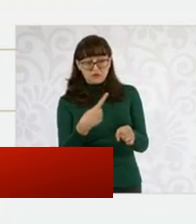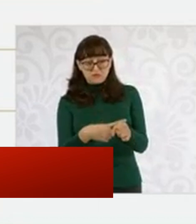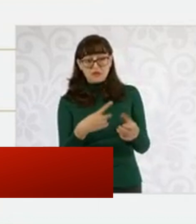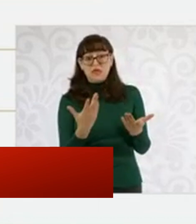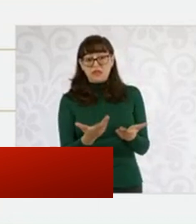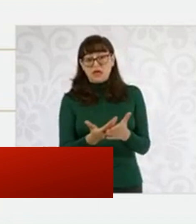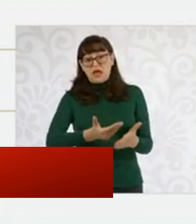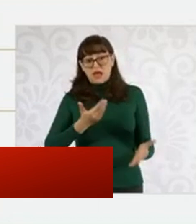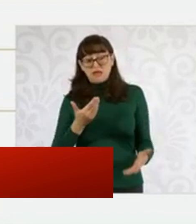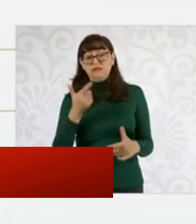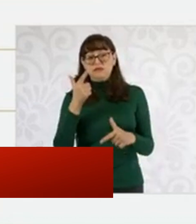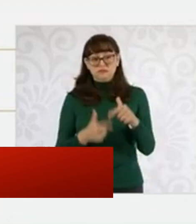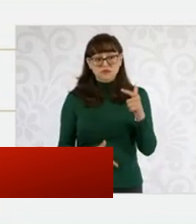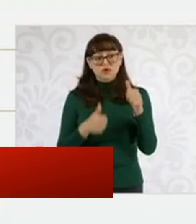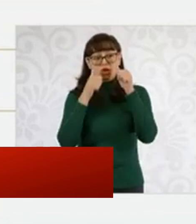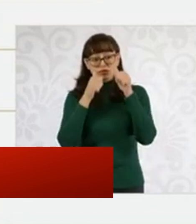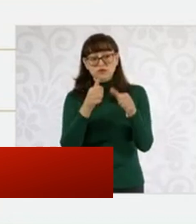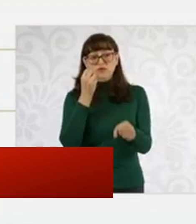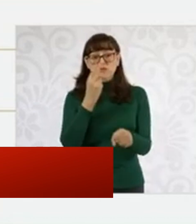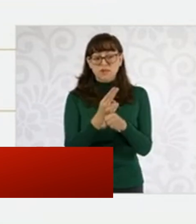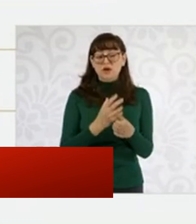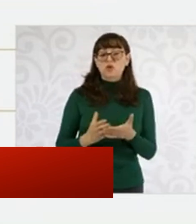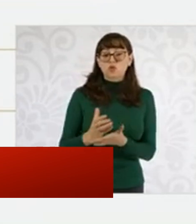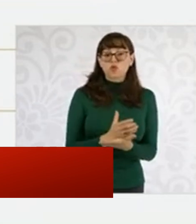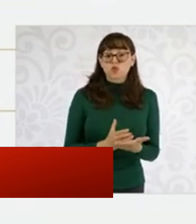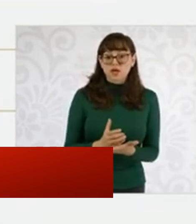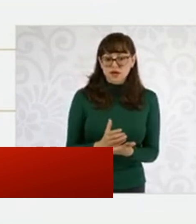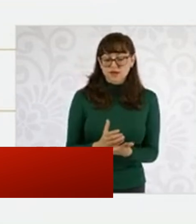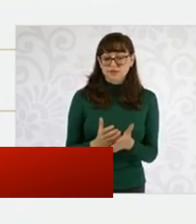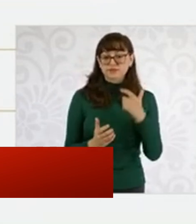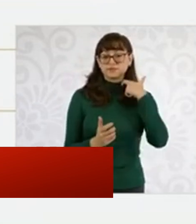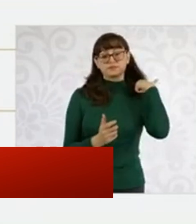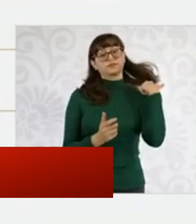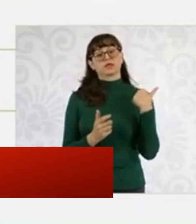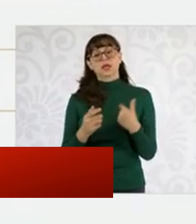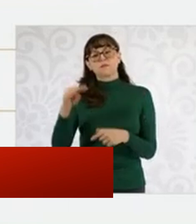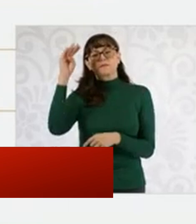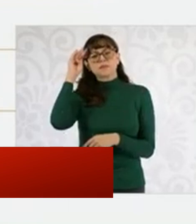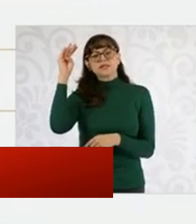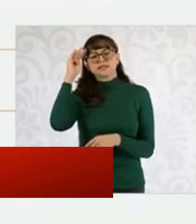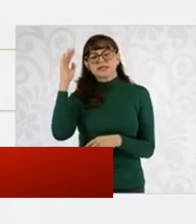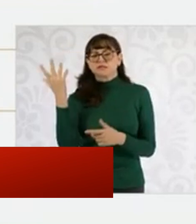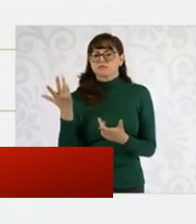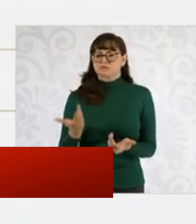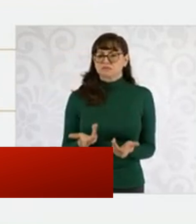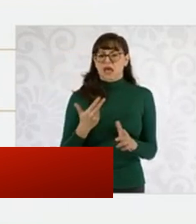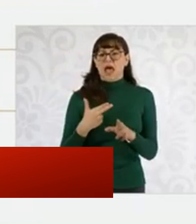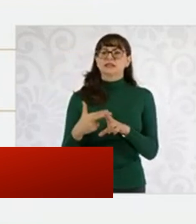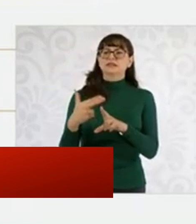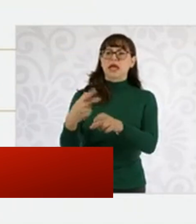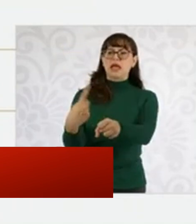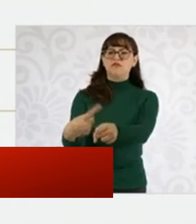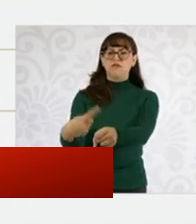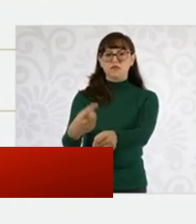la curación de las enfermedades. O sea, no nada más pensar en la curación de las enfermedades, sino también